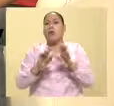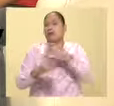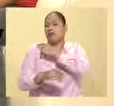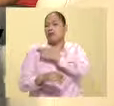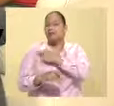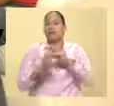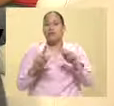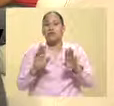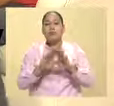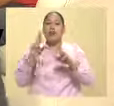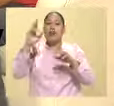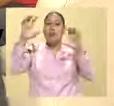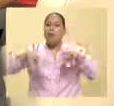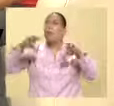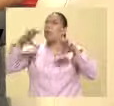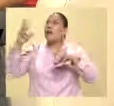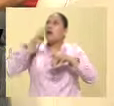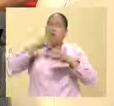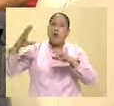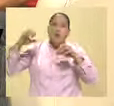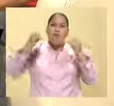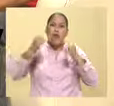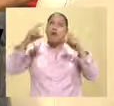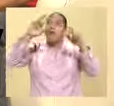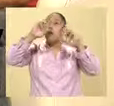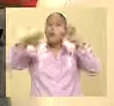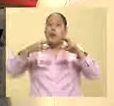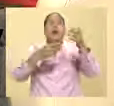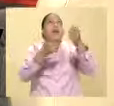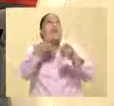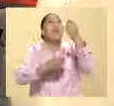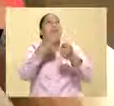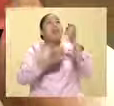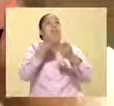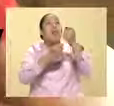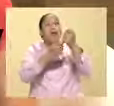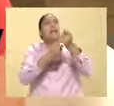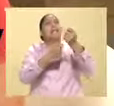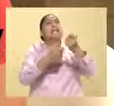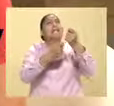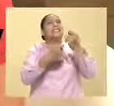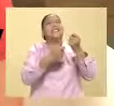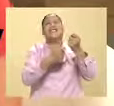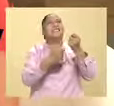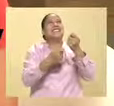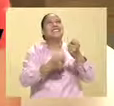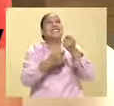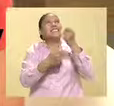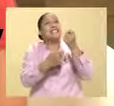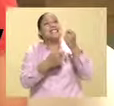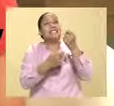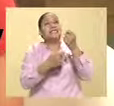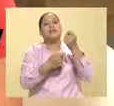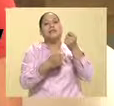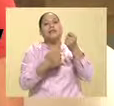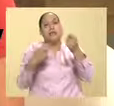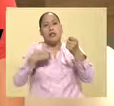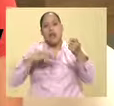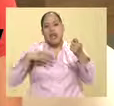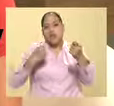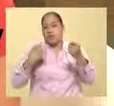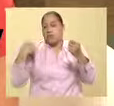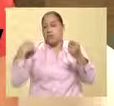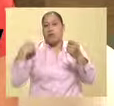en una tormenta justamente bajando una vela se atoró la cuerda que la sube y la baja y se mucho esfuerzo